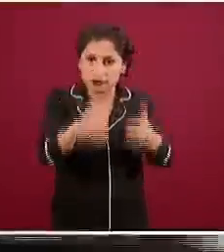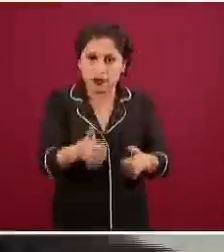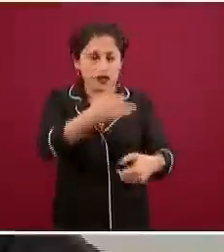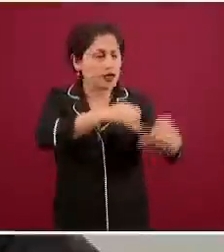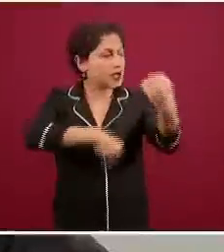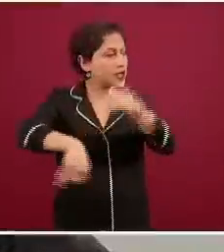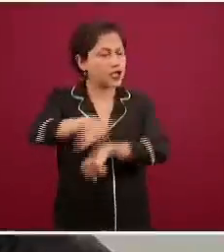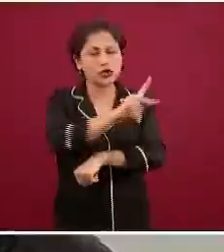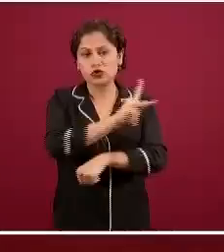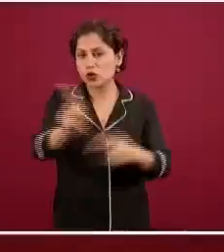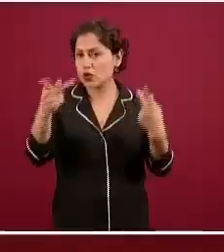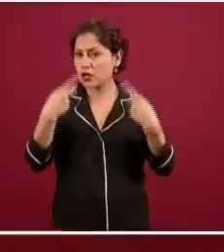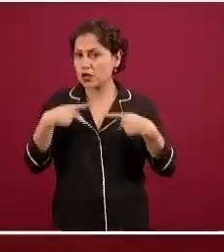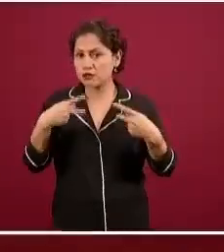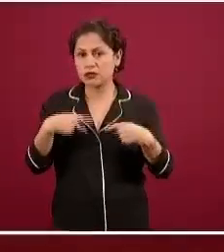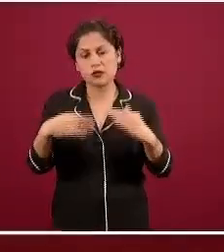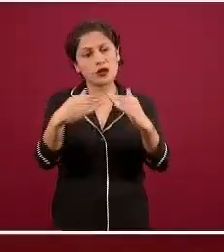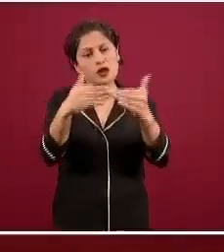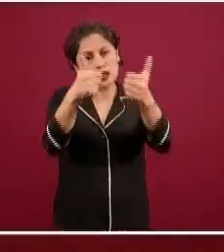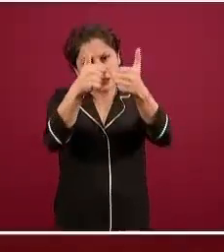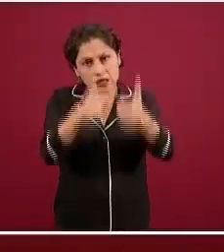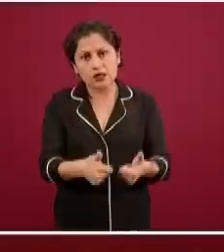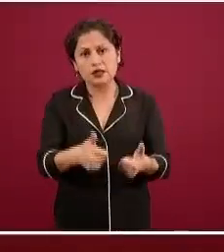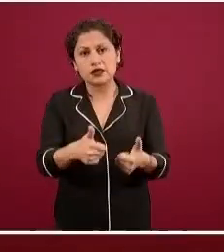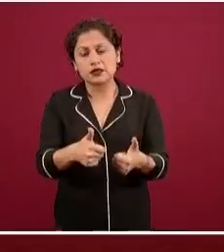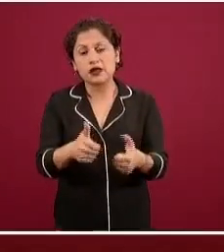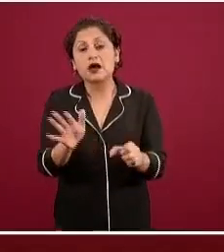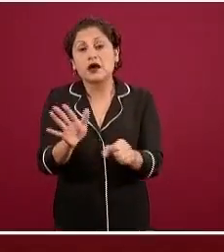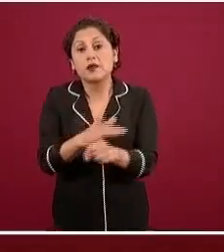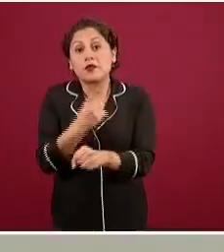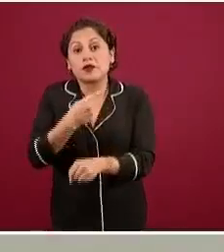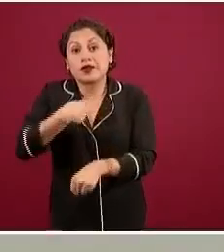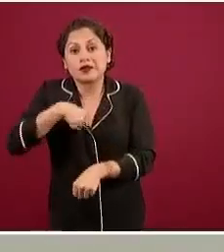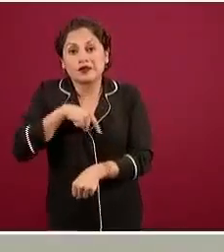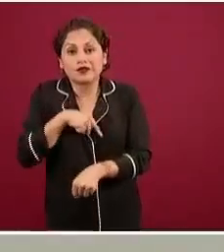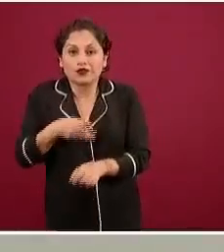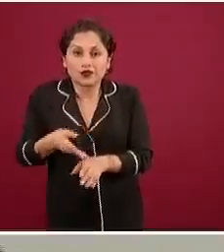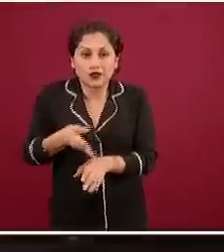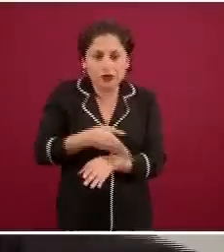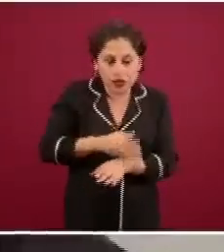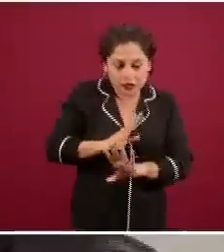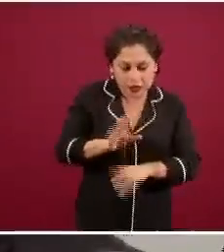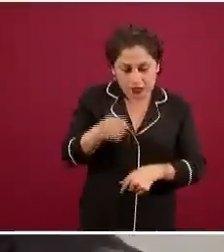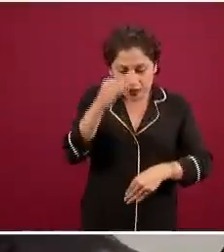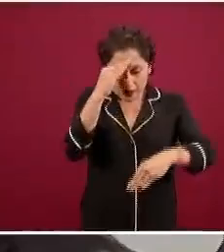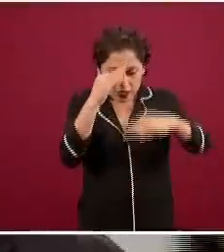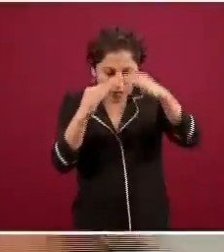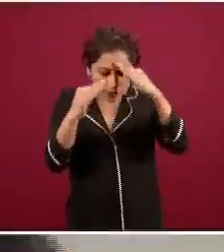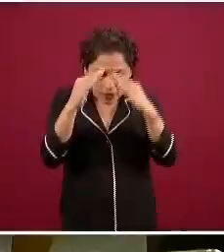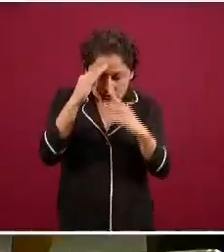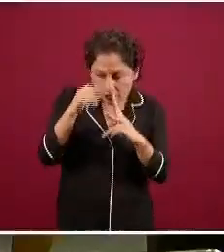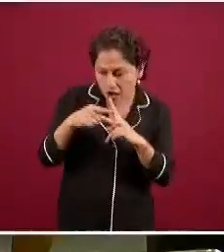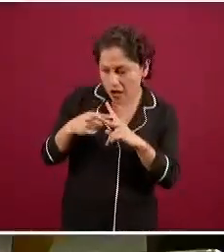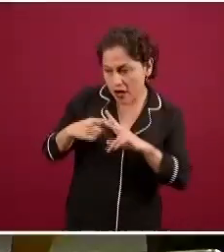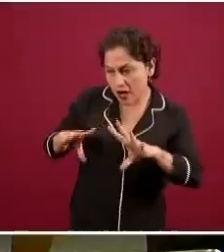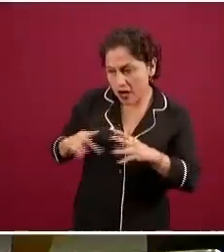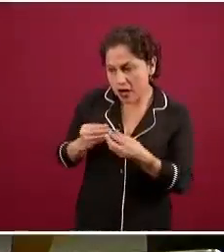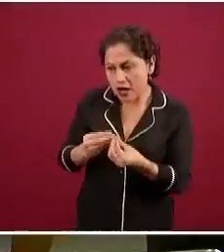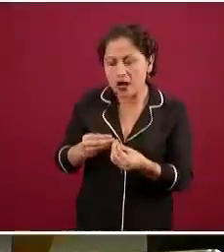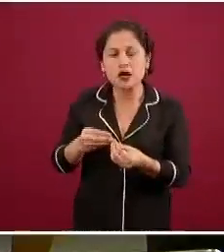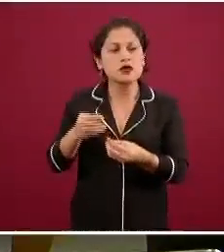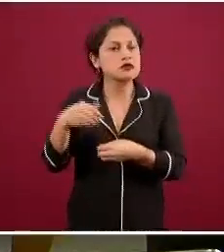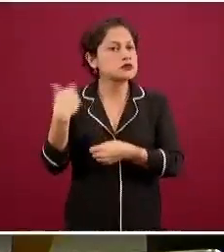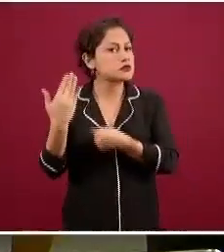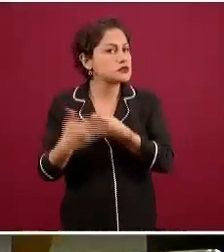todos, quédate en casa, porque uno se anticipa a los contagios masivamente. Última pregunta ya